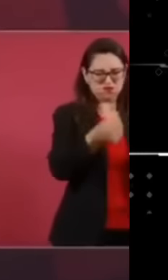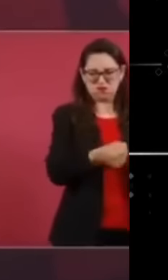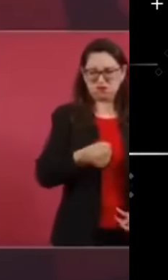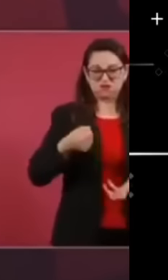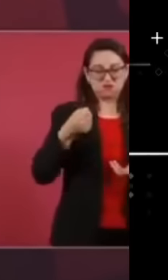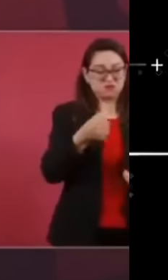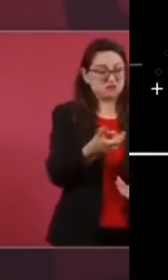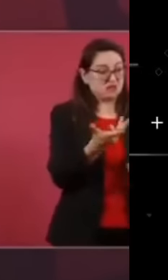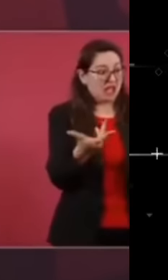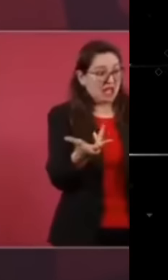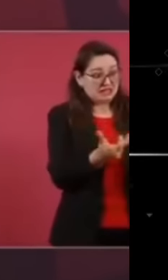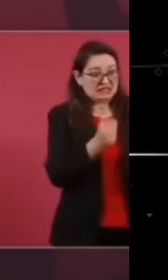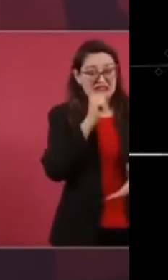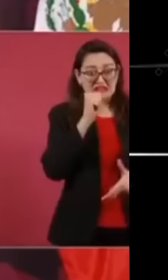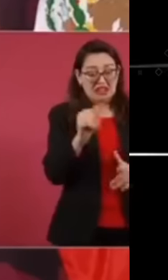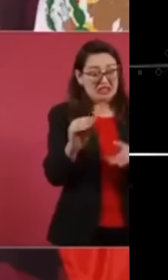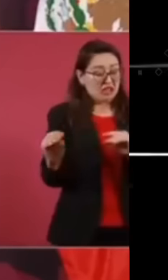floreros